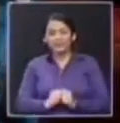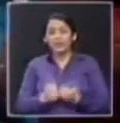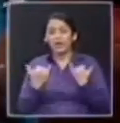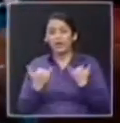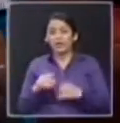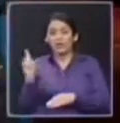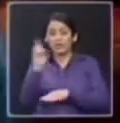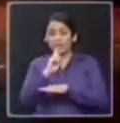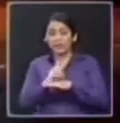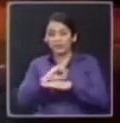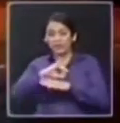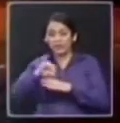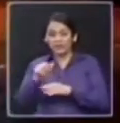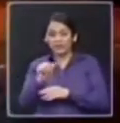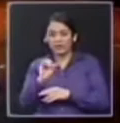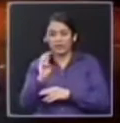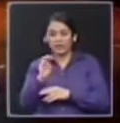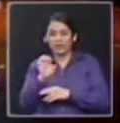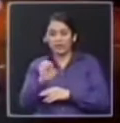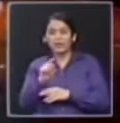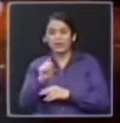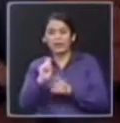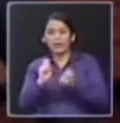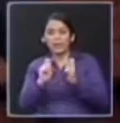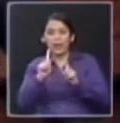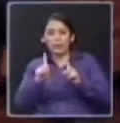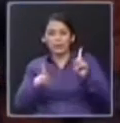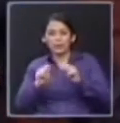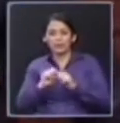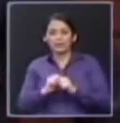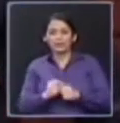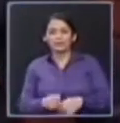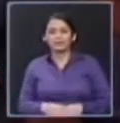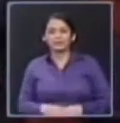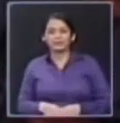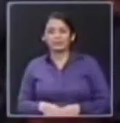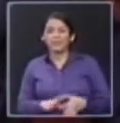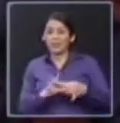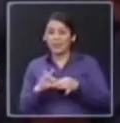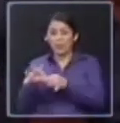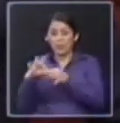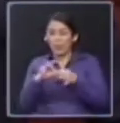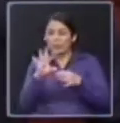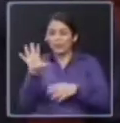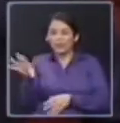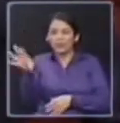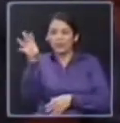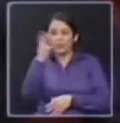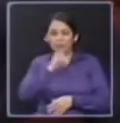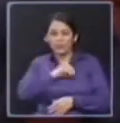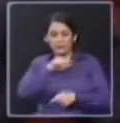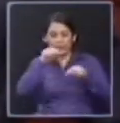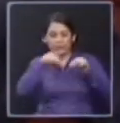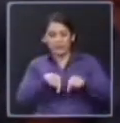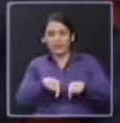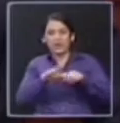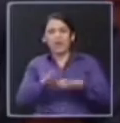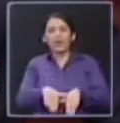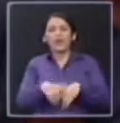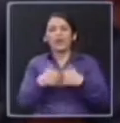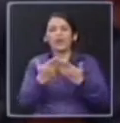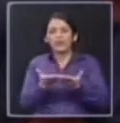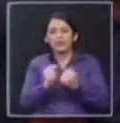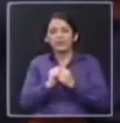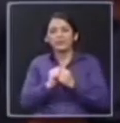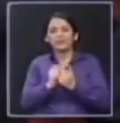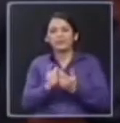hecho ciertos cambios en cuanto a la obra original. Esta es una Cenicienta un poco moderna, porque estamos dando el ejemplo de una